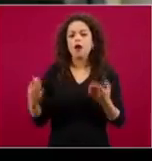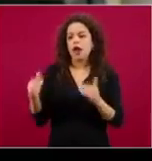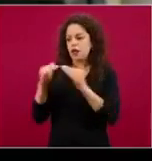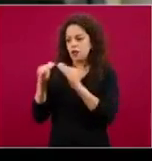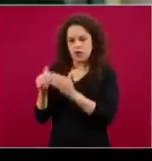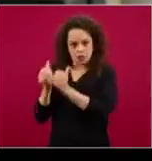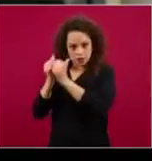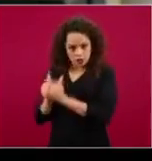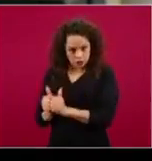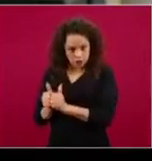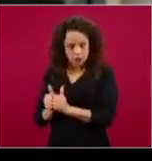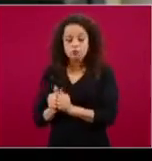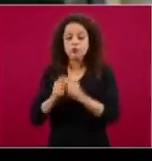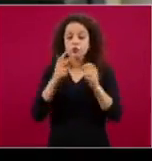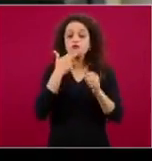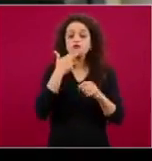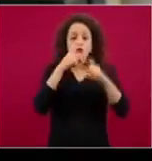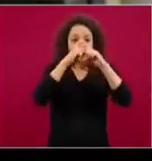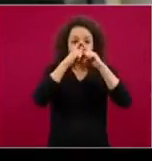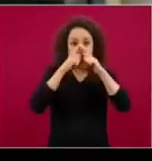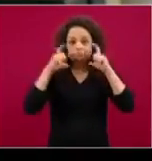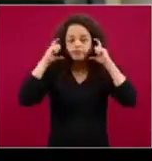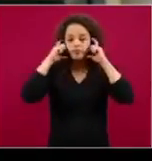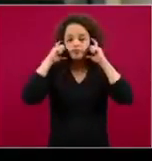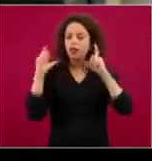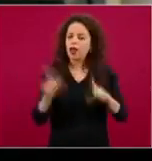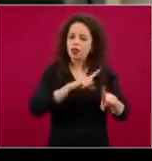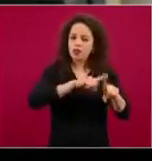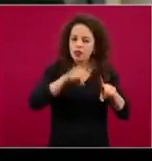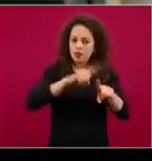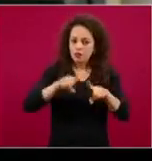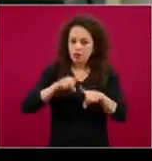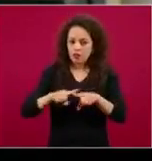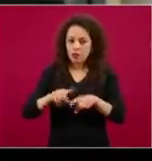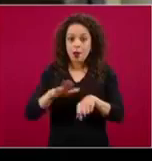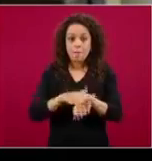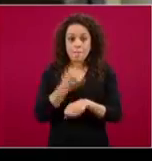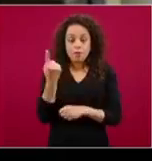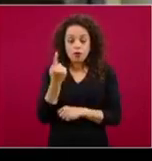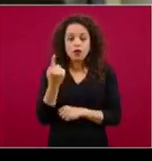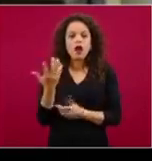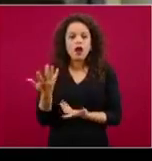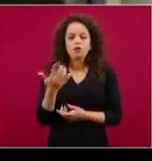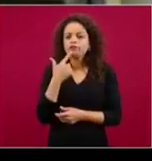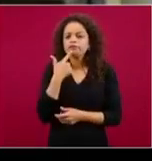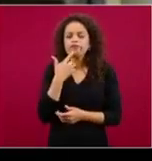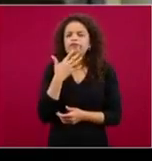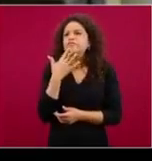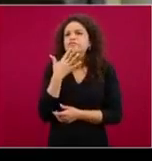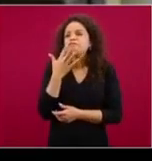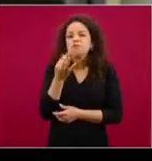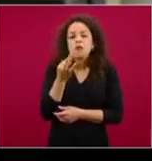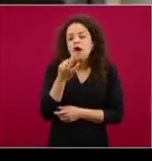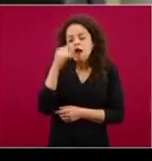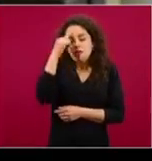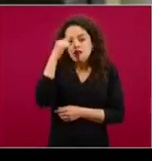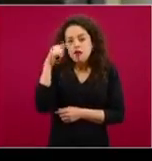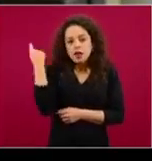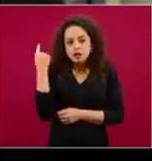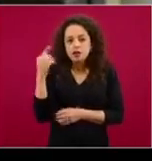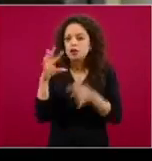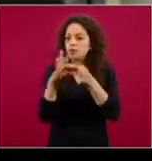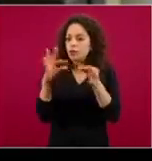están tomando, solo a partir de un proceso de convicción y de diálogo, y no a partir de un